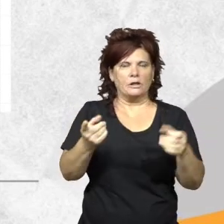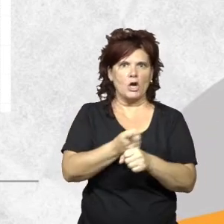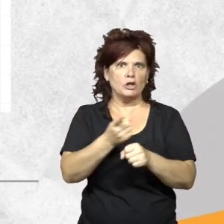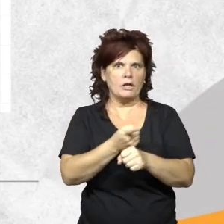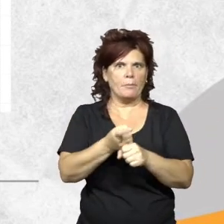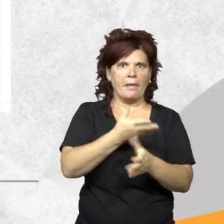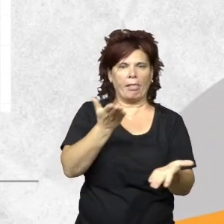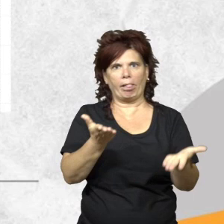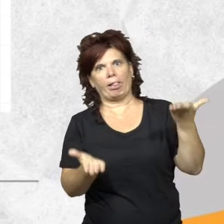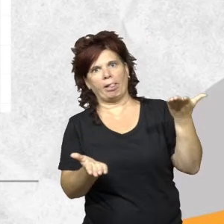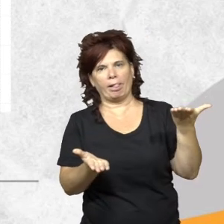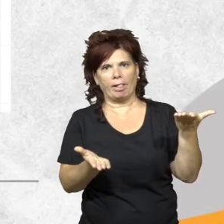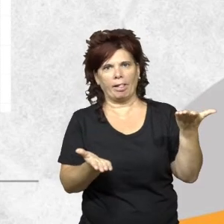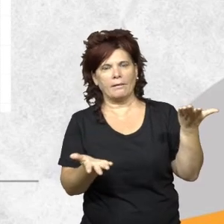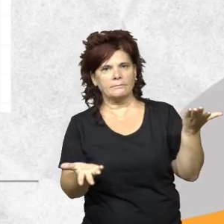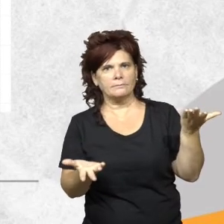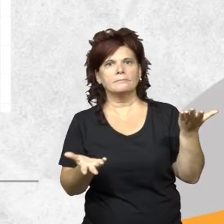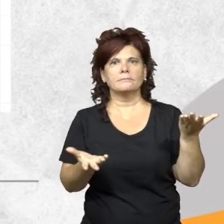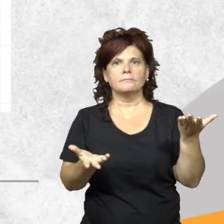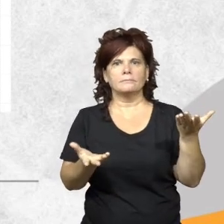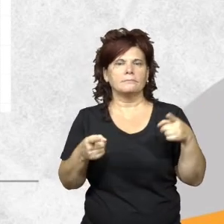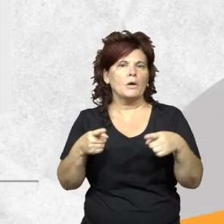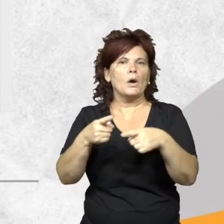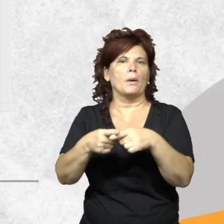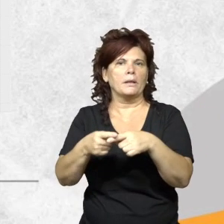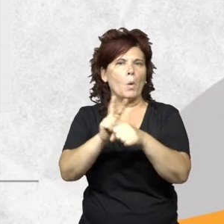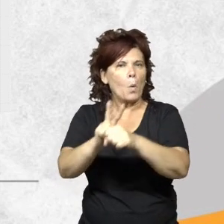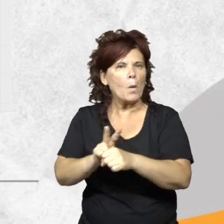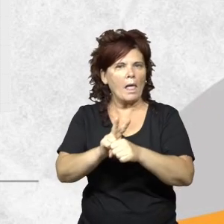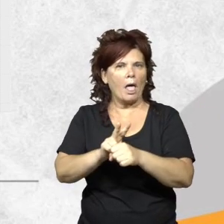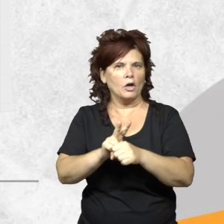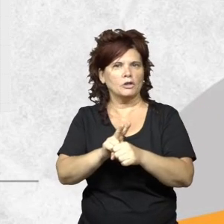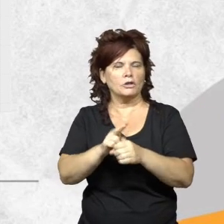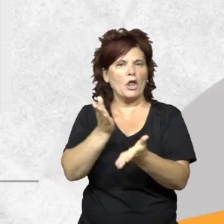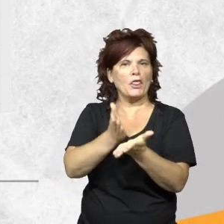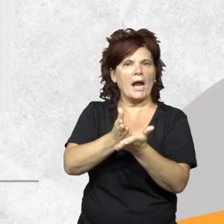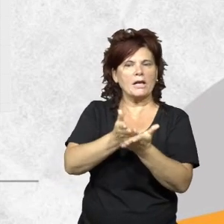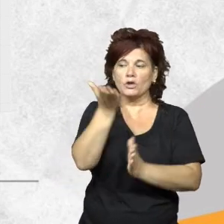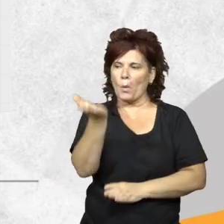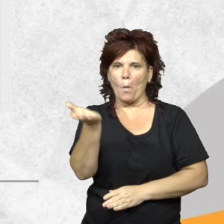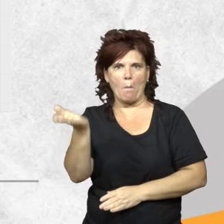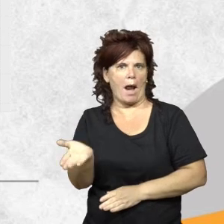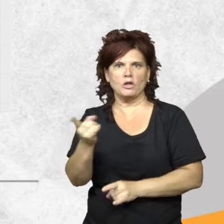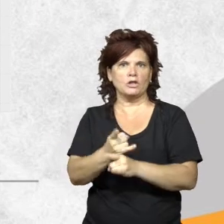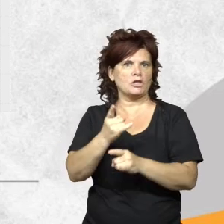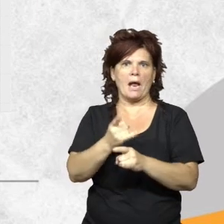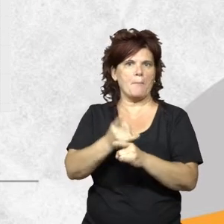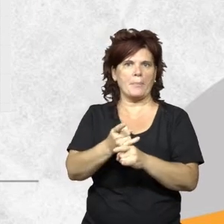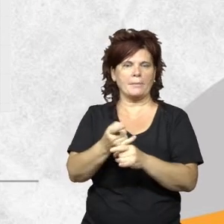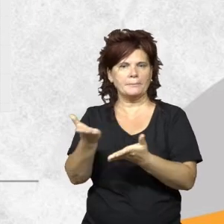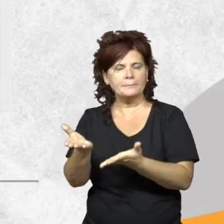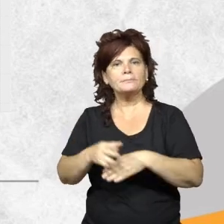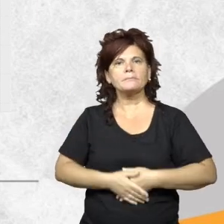necesariamente la balanza se tendrá que inclinar hacia la tutela de los derechos humanos. Ok,